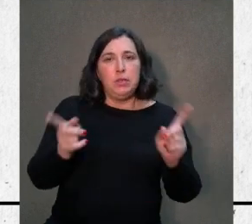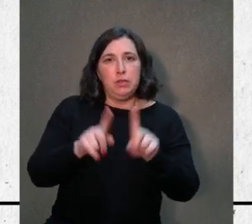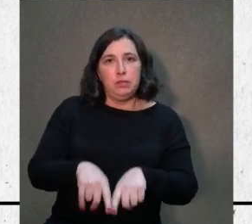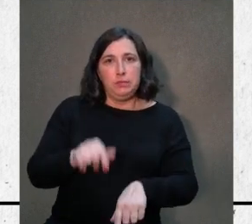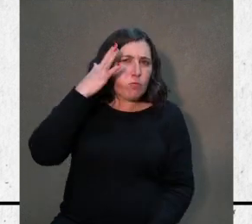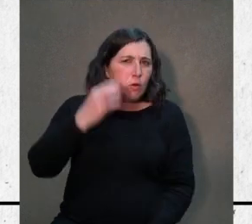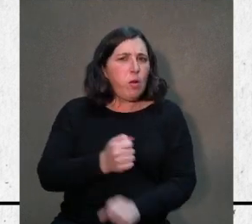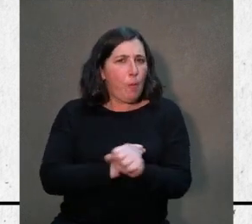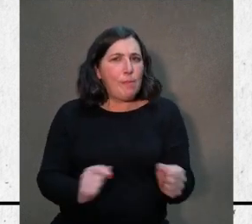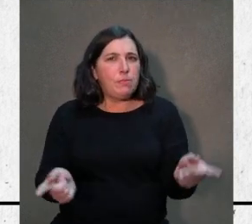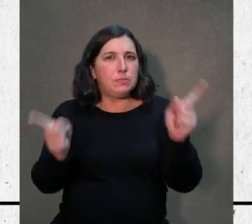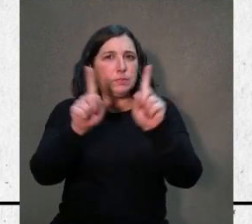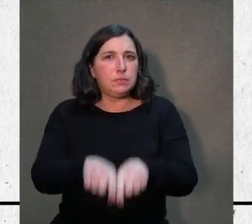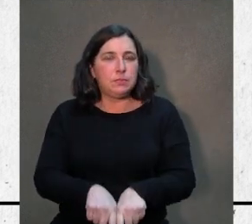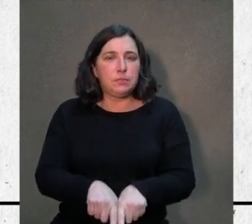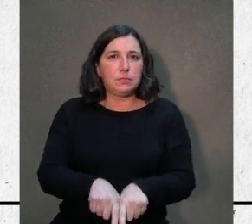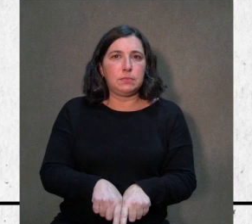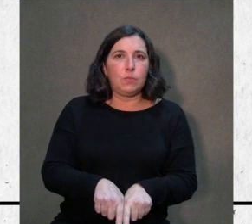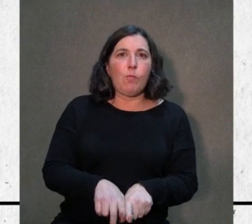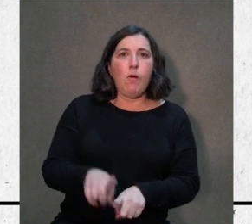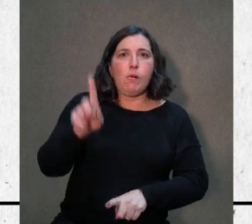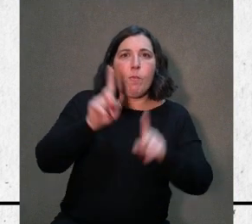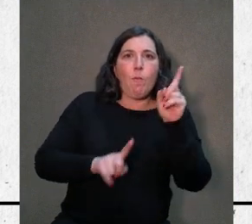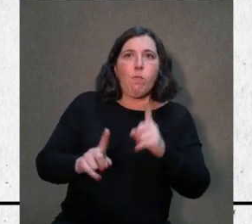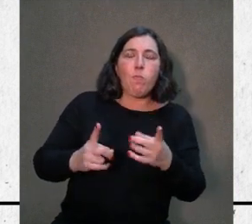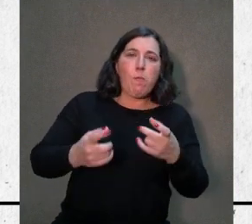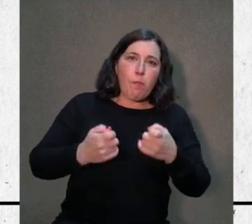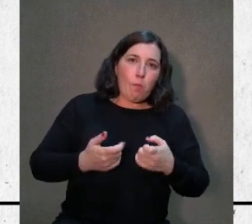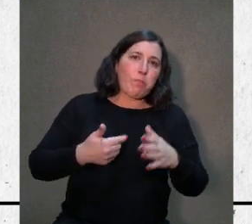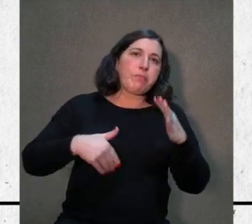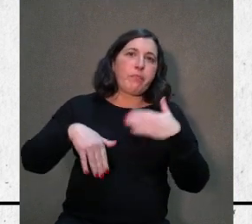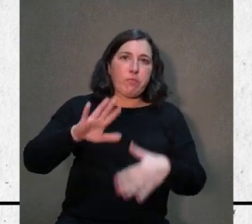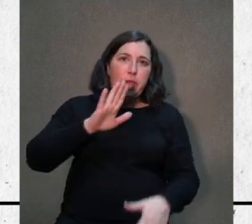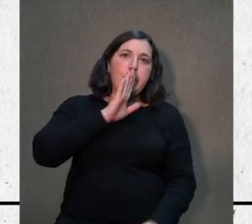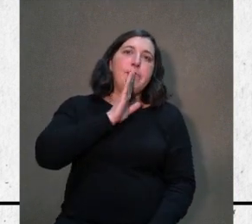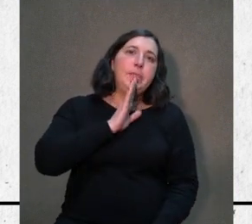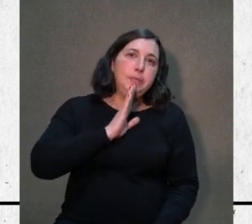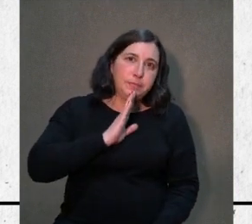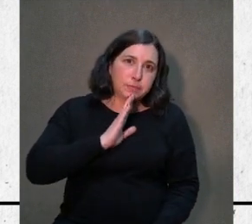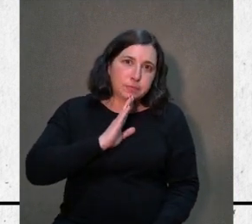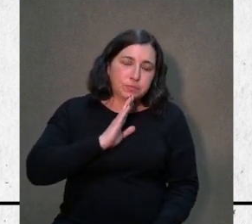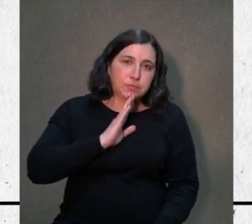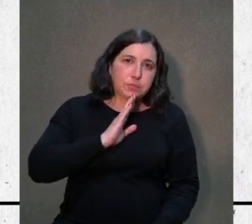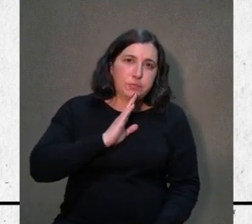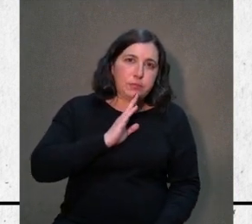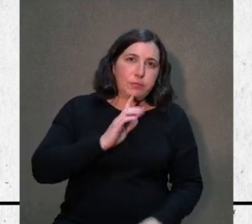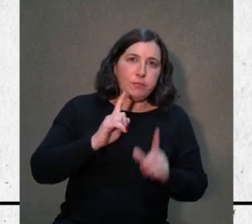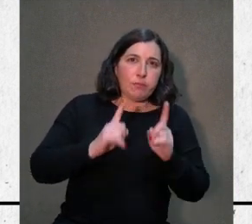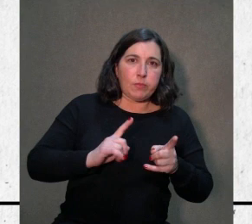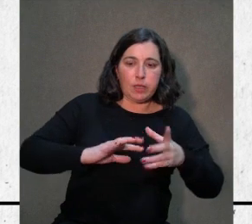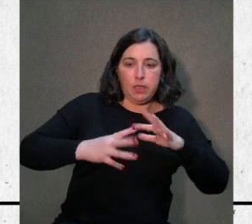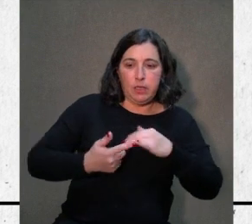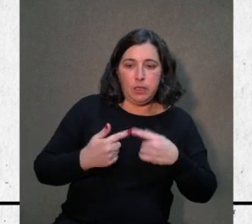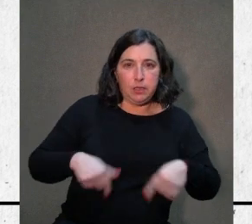lo vamos a volver a tener. Simplemente es bueno, quizás tengamos que tener un poquito de paciencia, así como nosotros estamos como